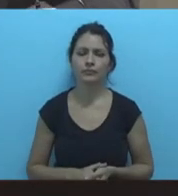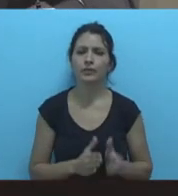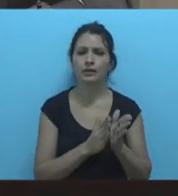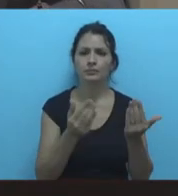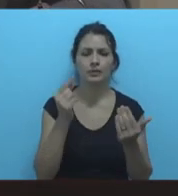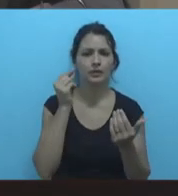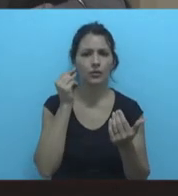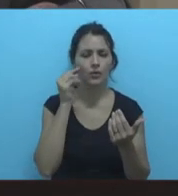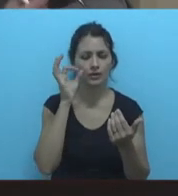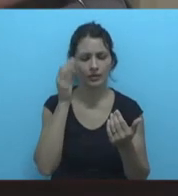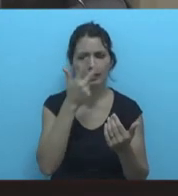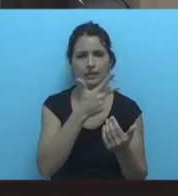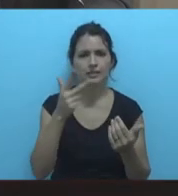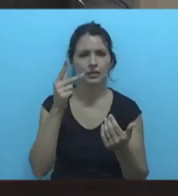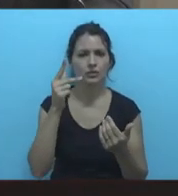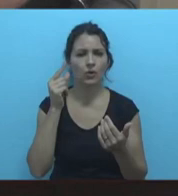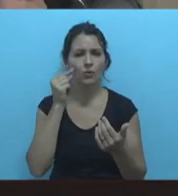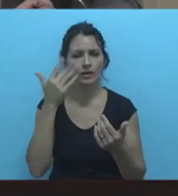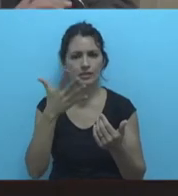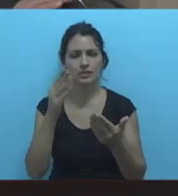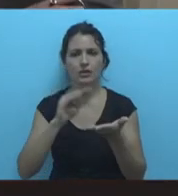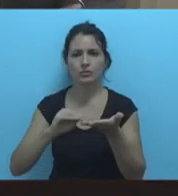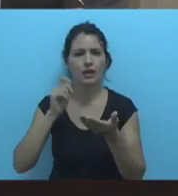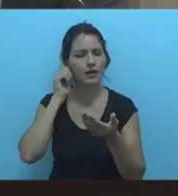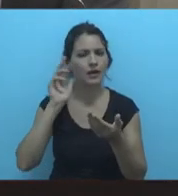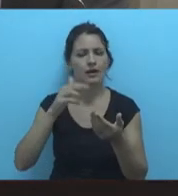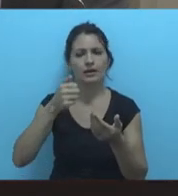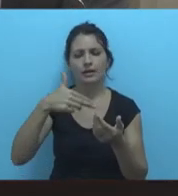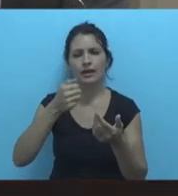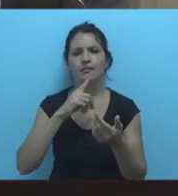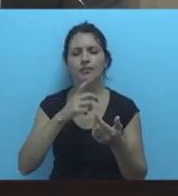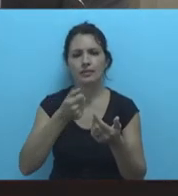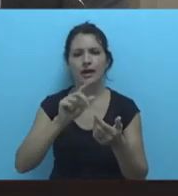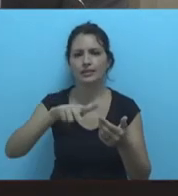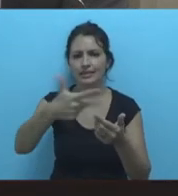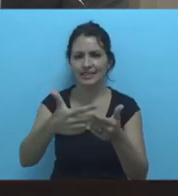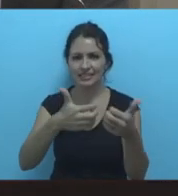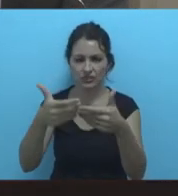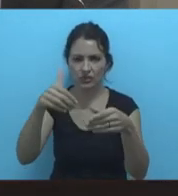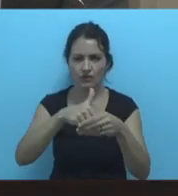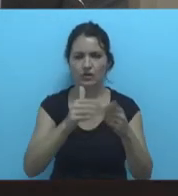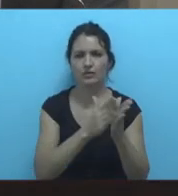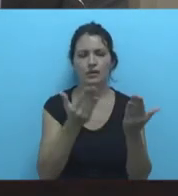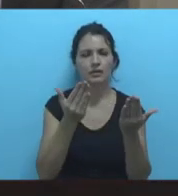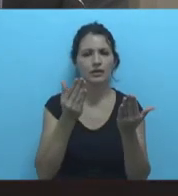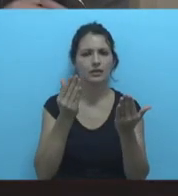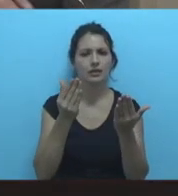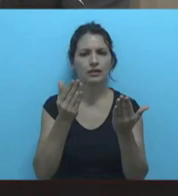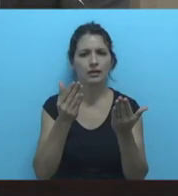Expediente 40.345, diputada Granata, preferencia para tres sesiones. Expediente